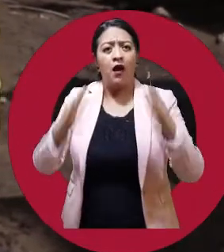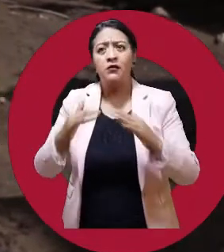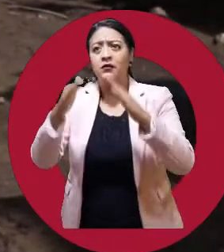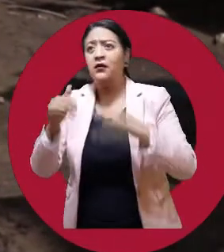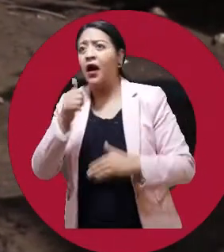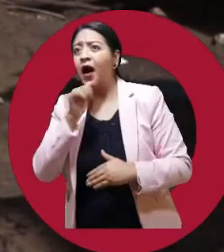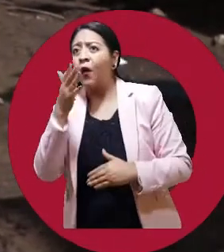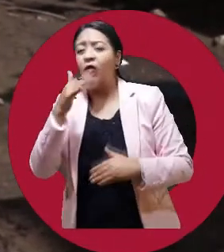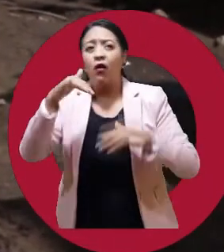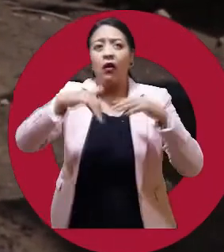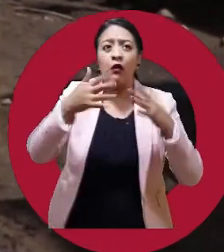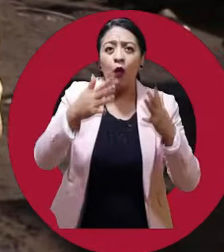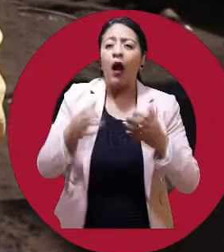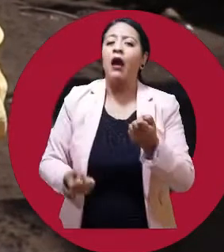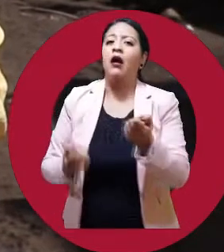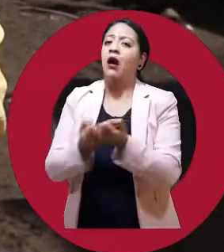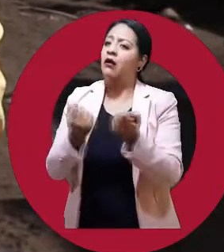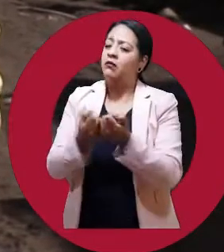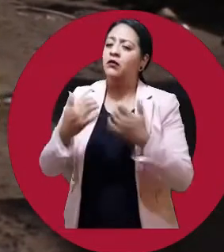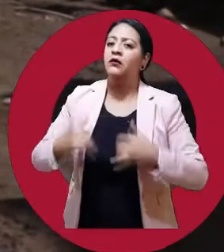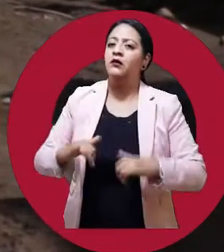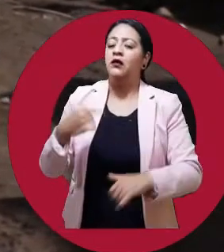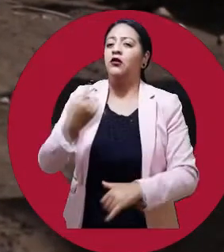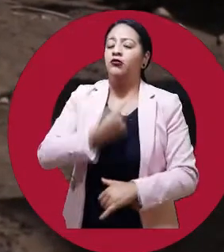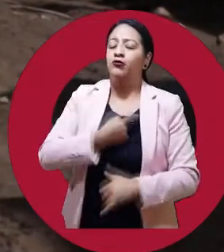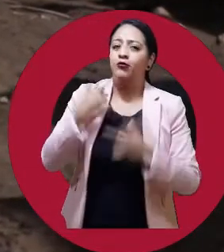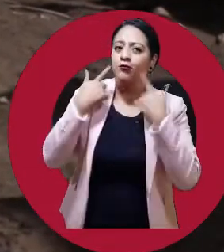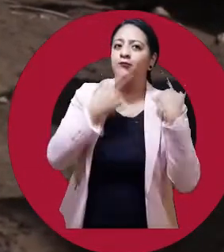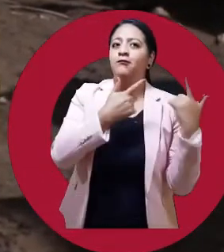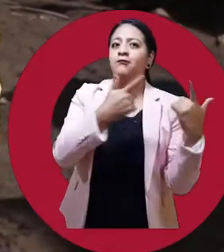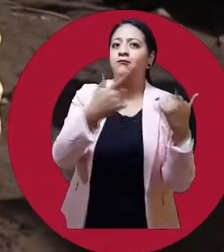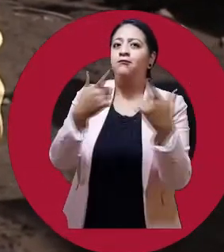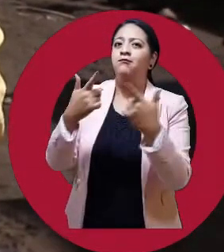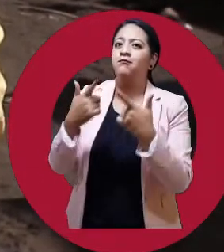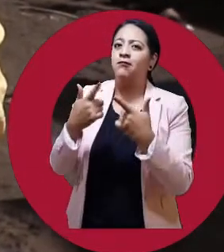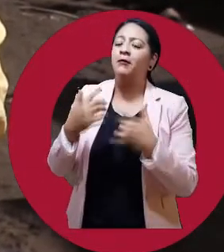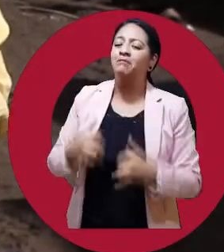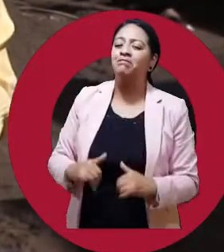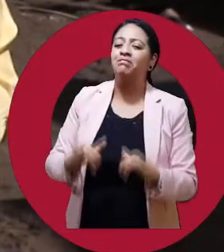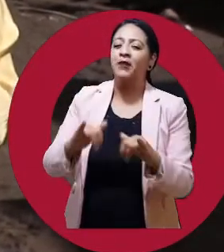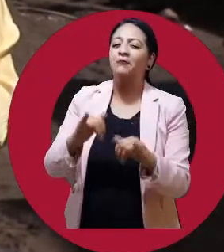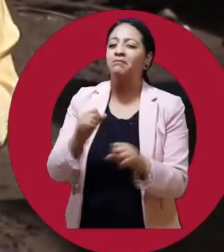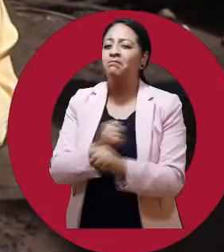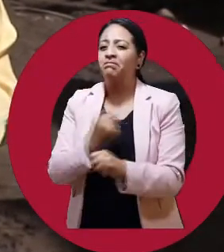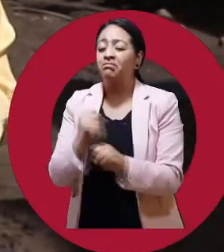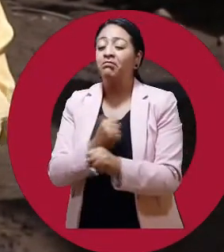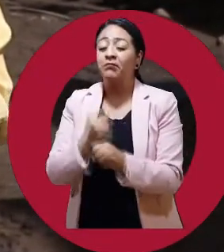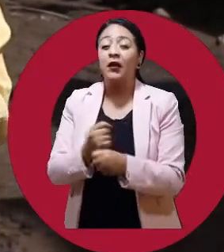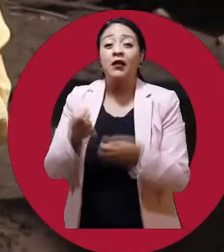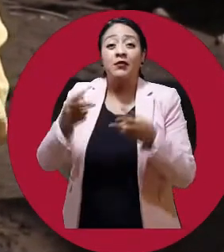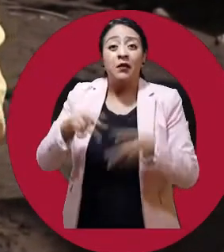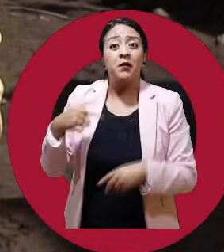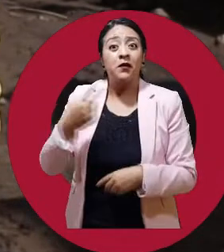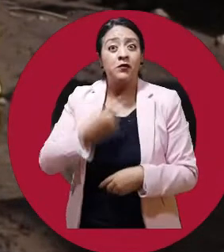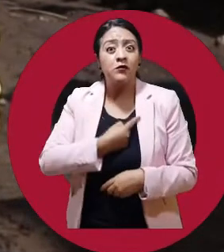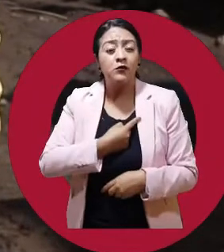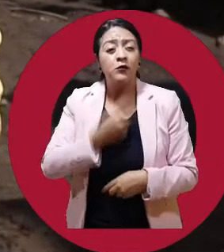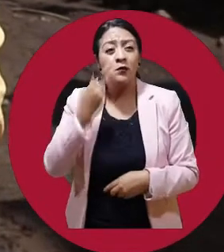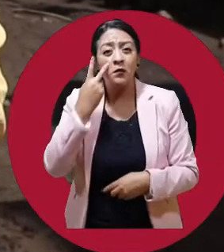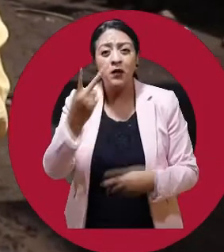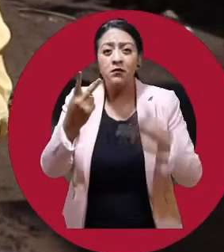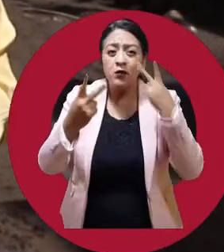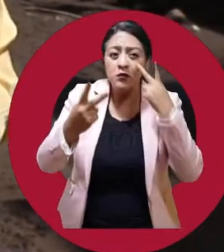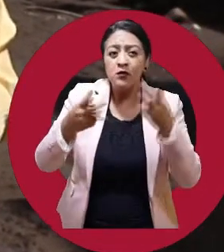dotando de agua potable y alcantarillado a las viviendas que les hace falta. Asimismo, estamos